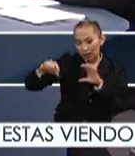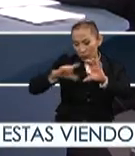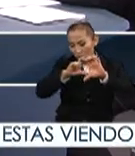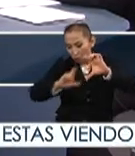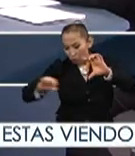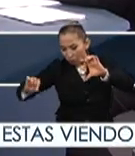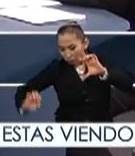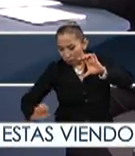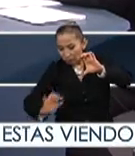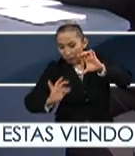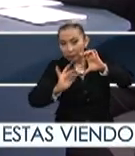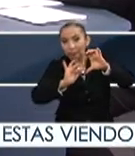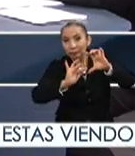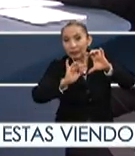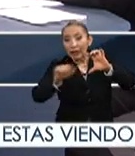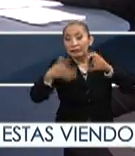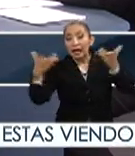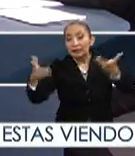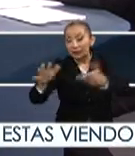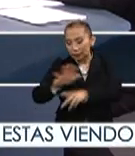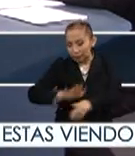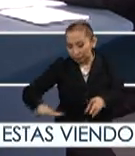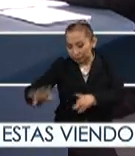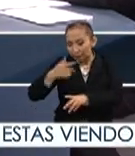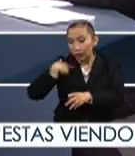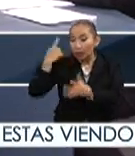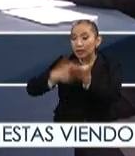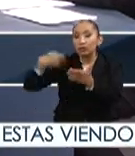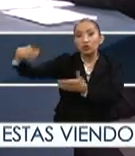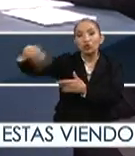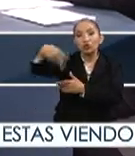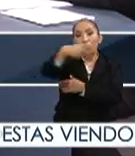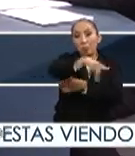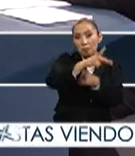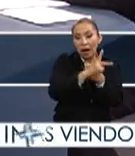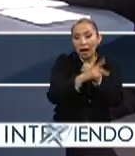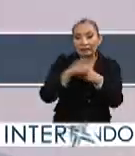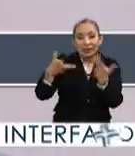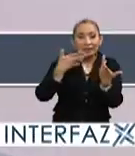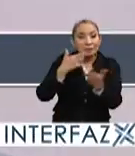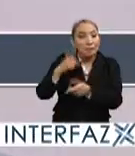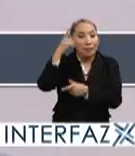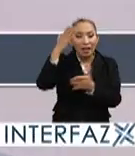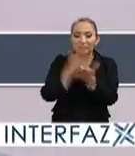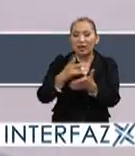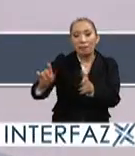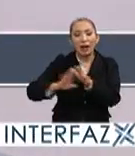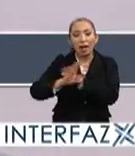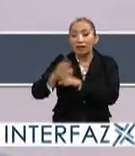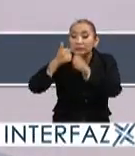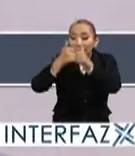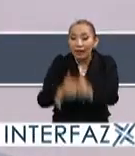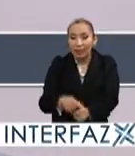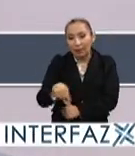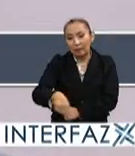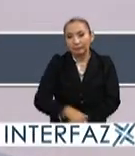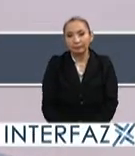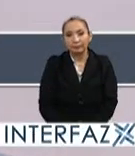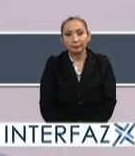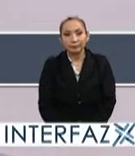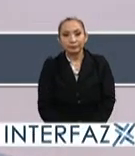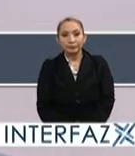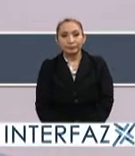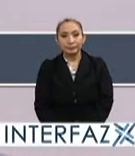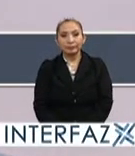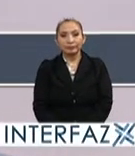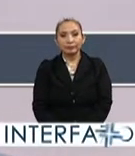Entonces, lo primero que se tendría que hacer es crear condiciones internas en los países para poder detener esa migración. Y